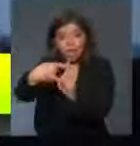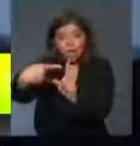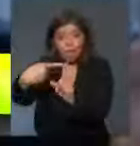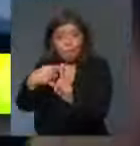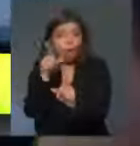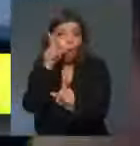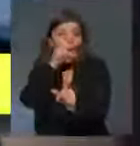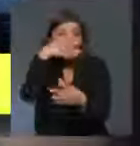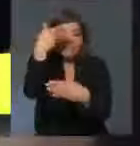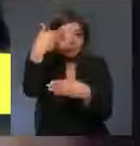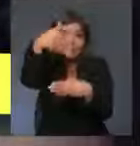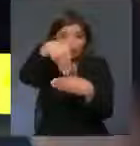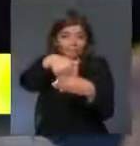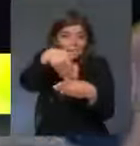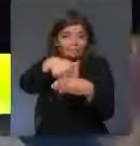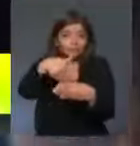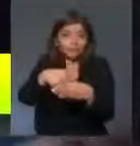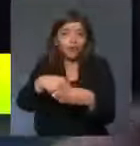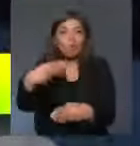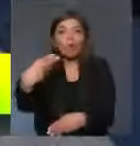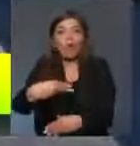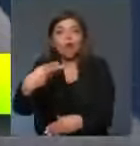elección municipal, su pareja sube.